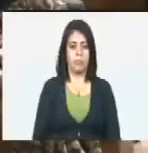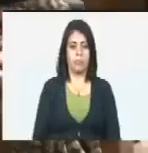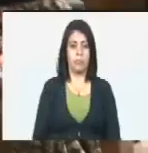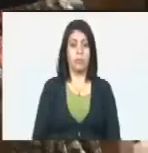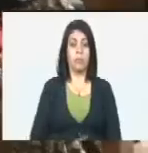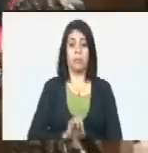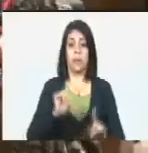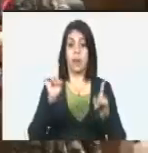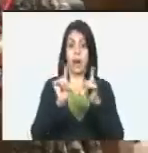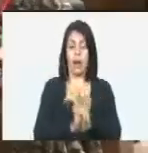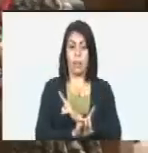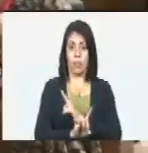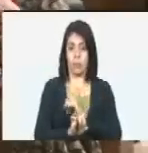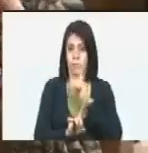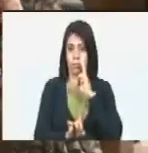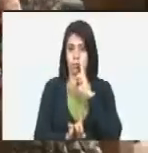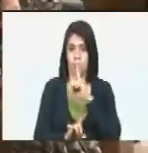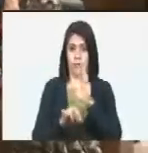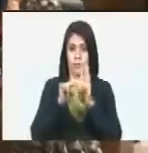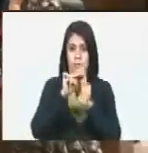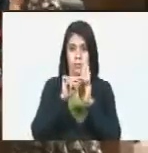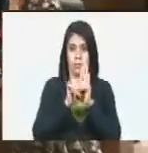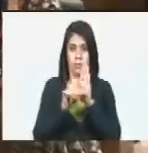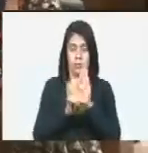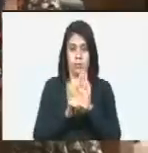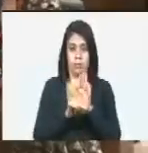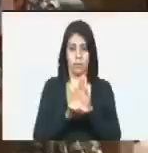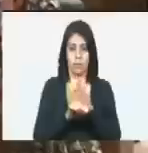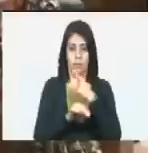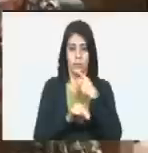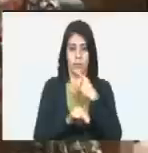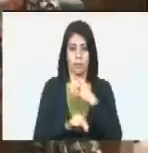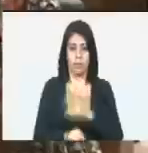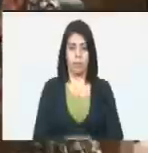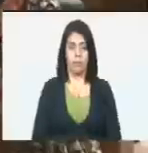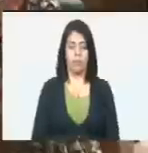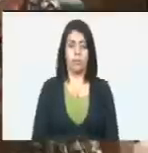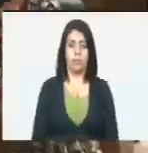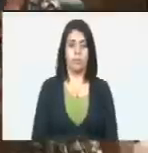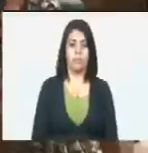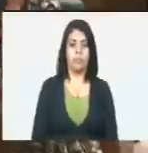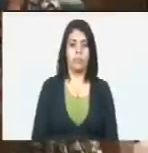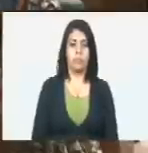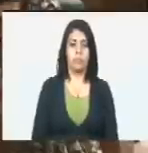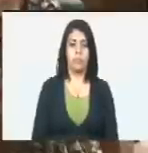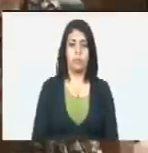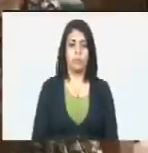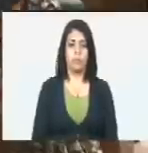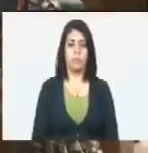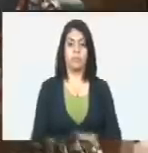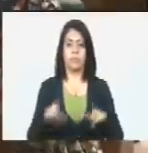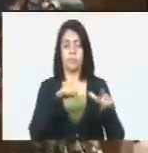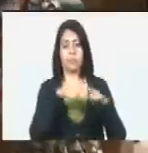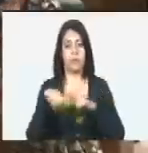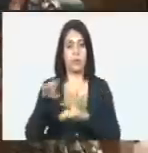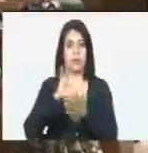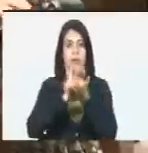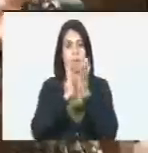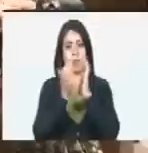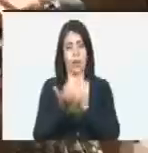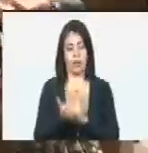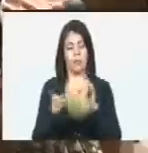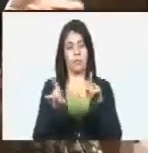inalterablemente aparece una norma que dice que el espacio geográfico, así